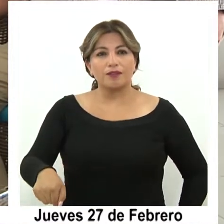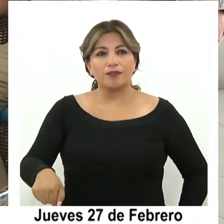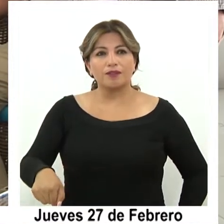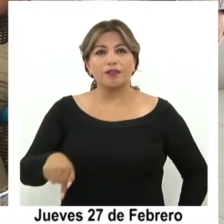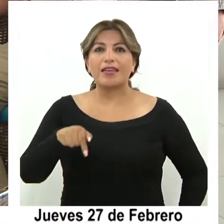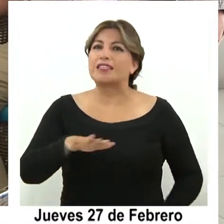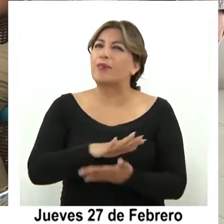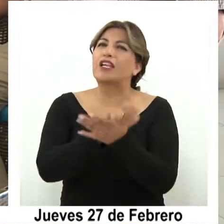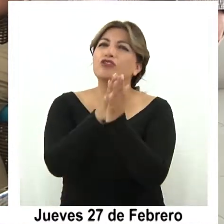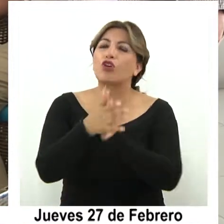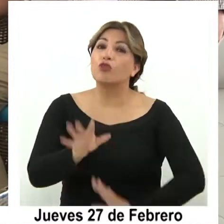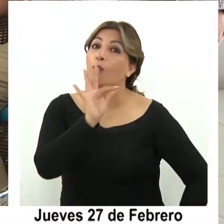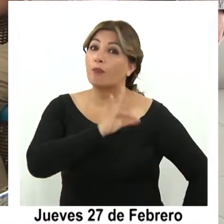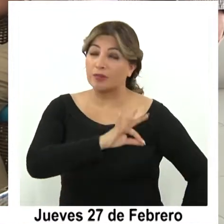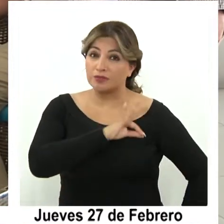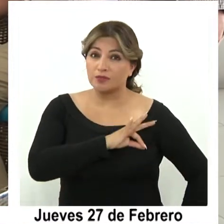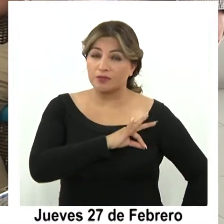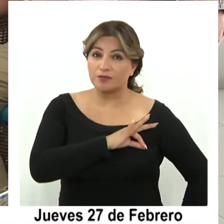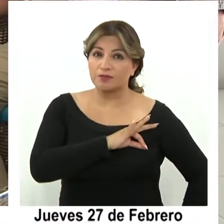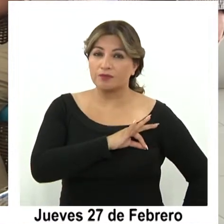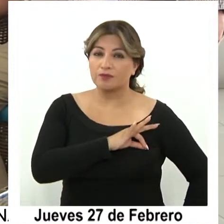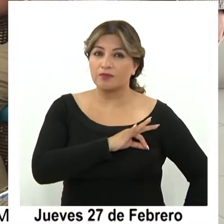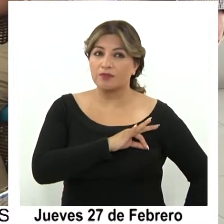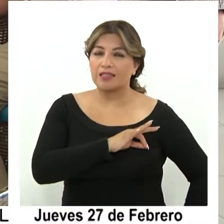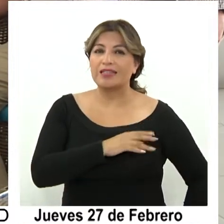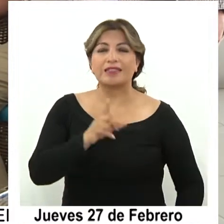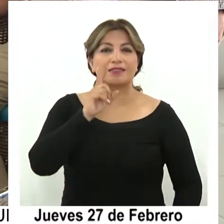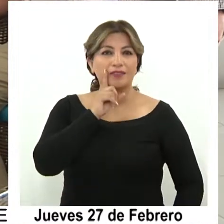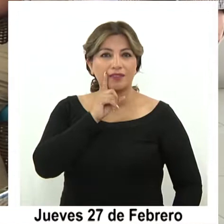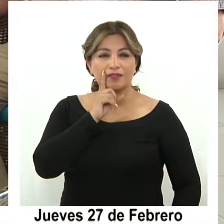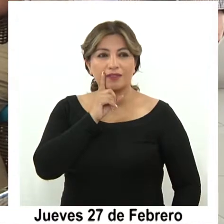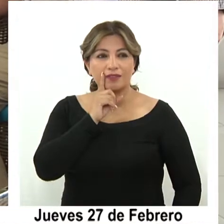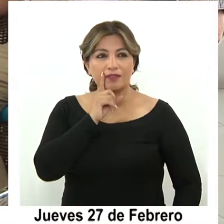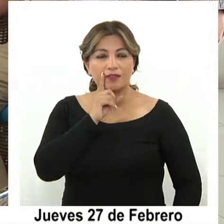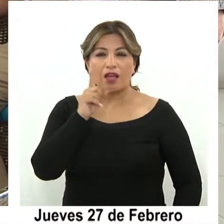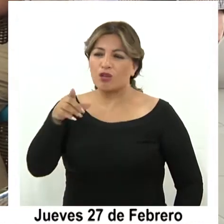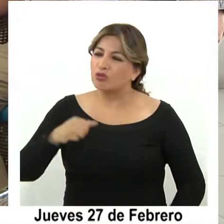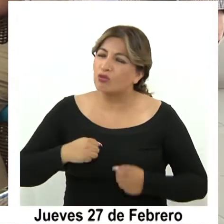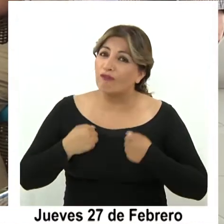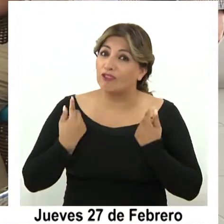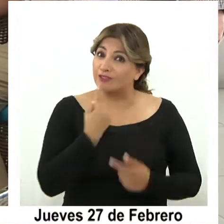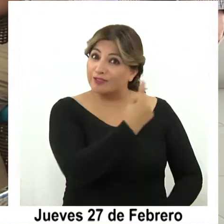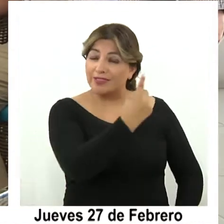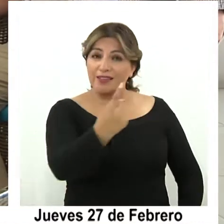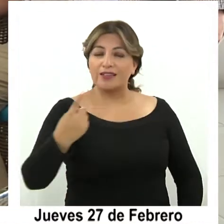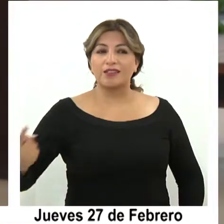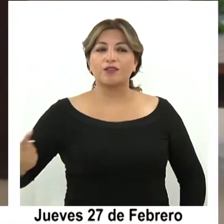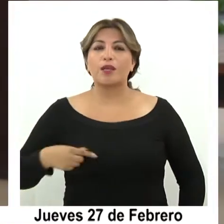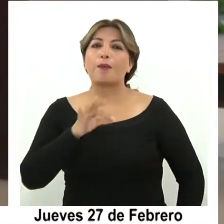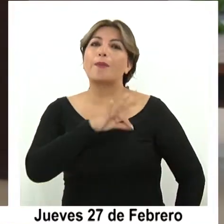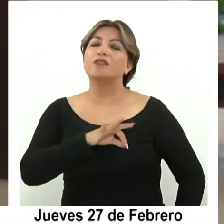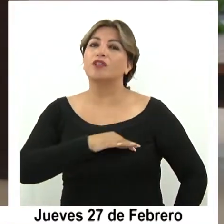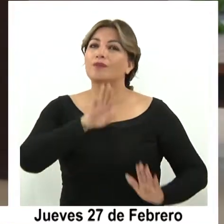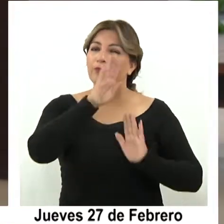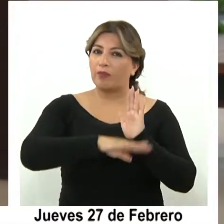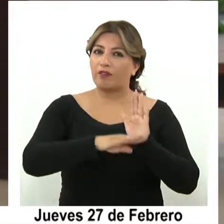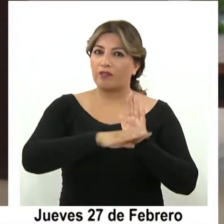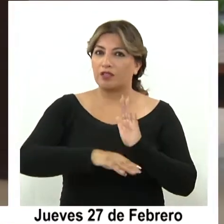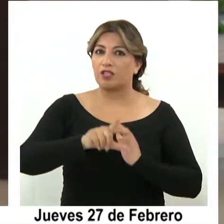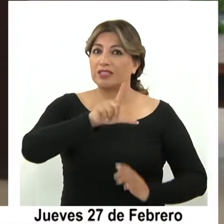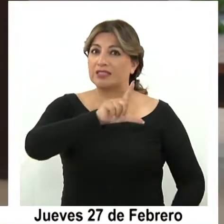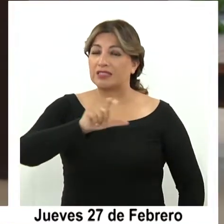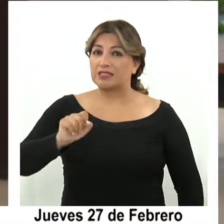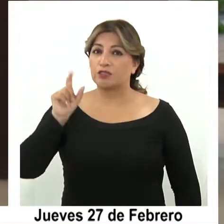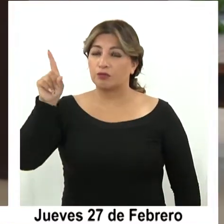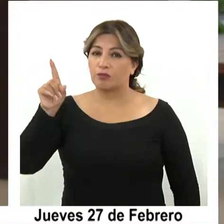es para todos los pensionados que lograron financiar con su esfuerzo individual pensiones inferiores a